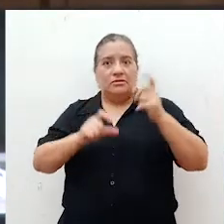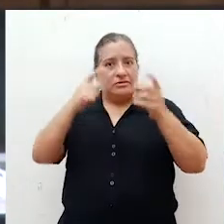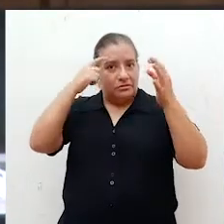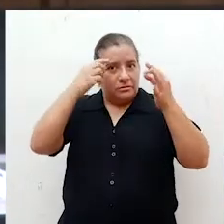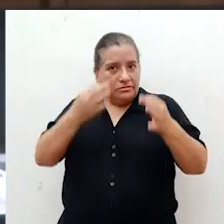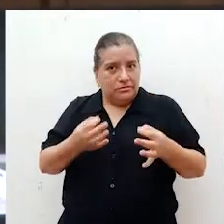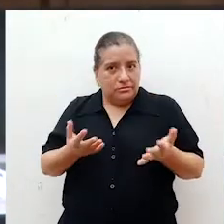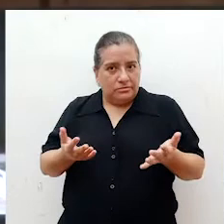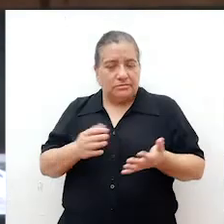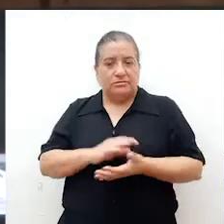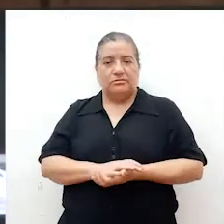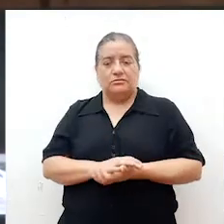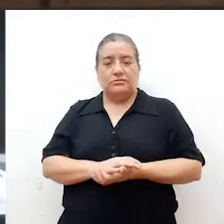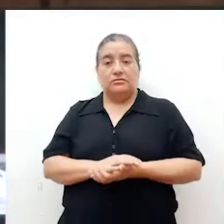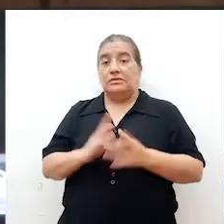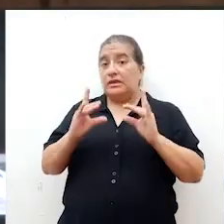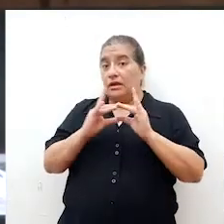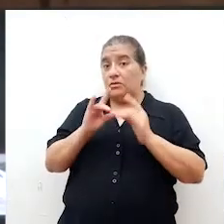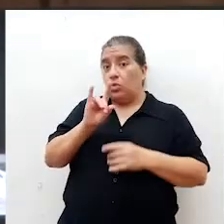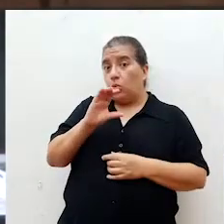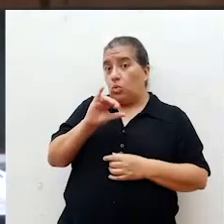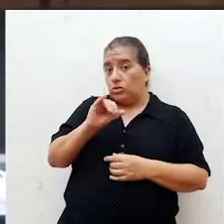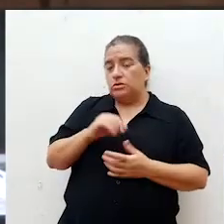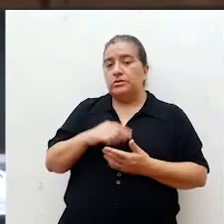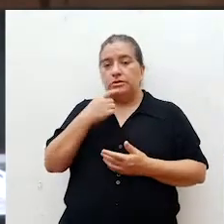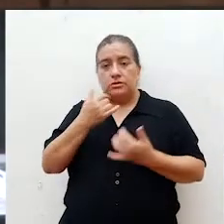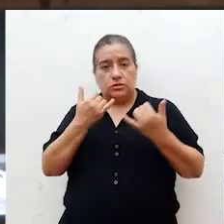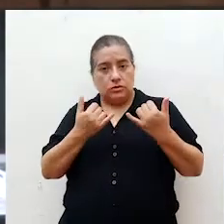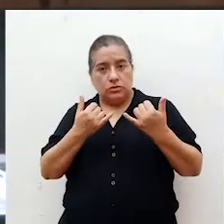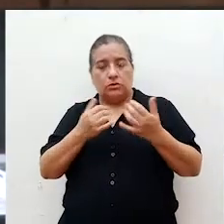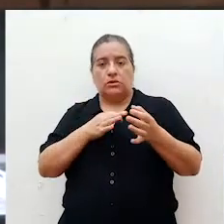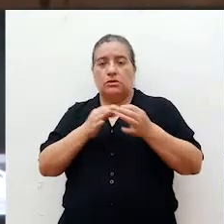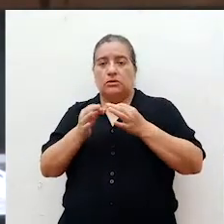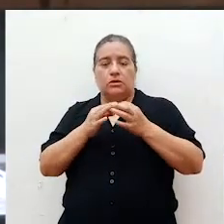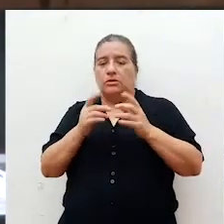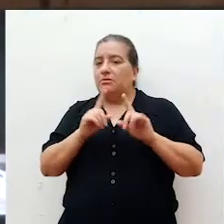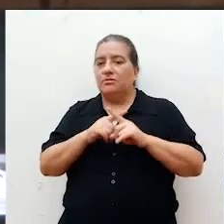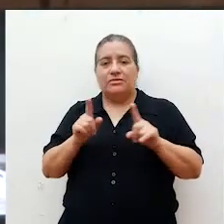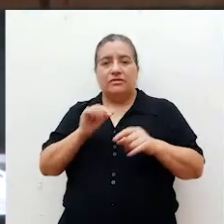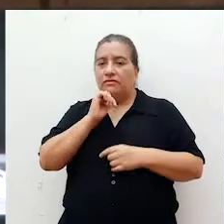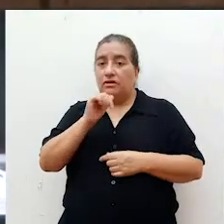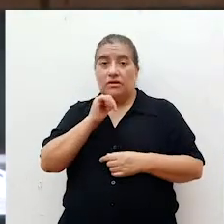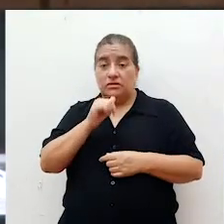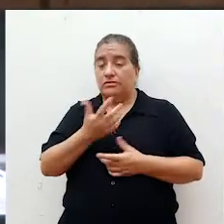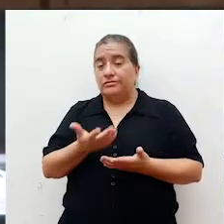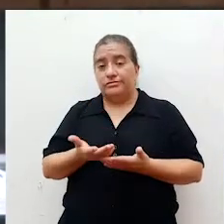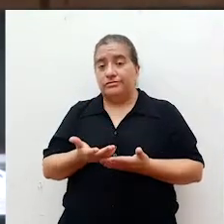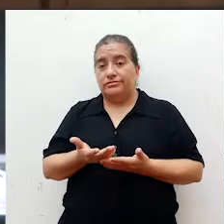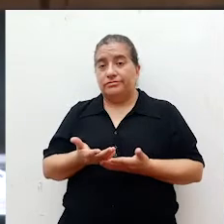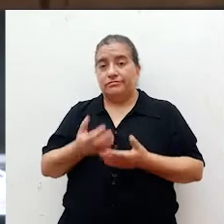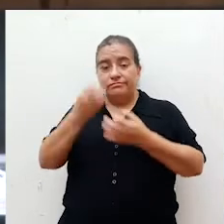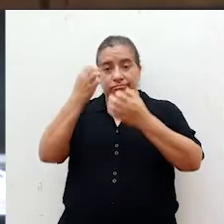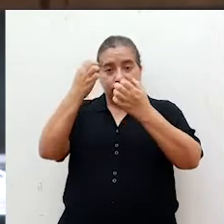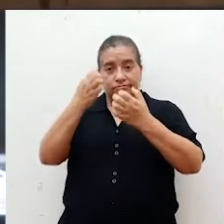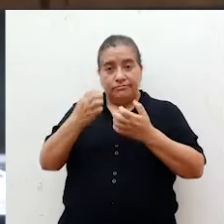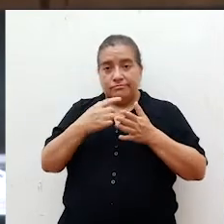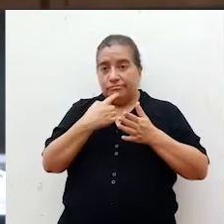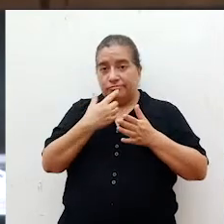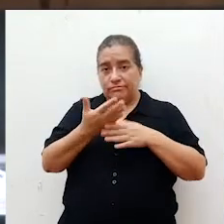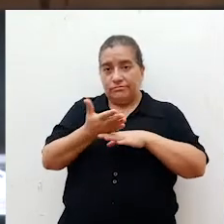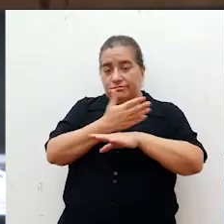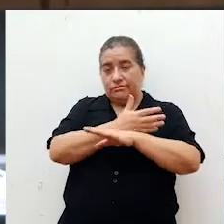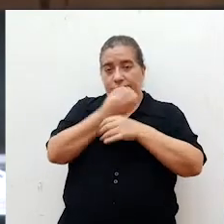control respecto de la propia toma de decisión de los ciudadanos. Sobre las camas UCI, lo que le puedo decir es que hoy día hay claridad, pero no se ha